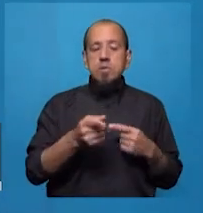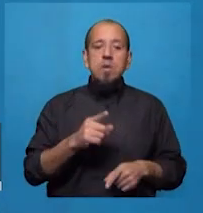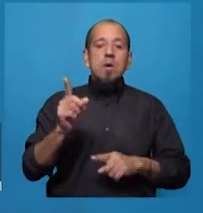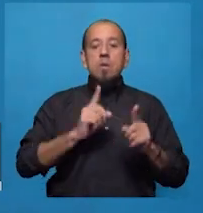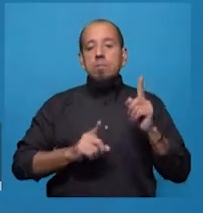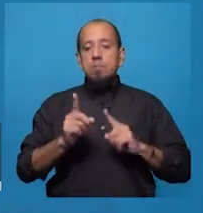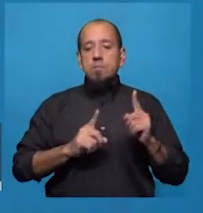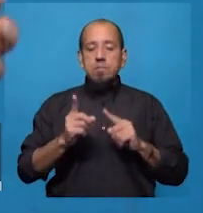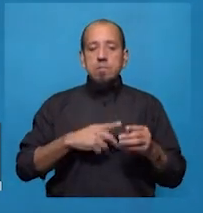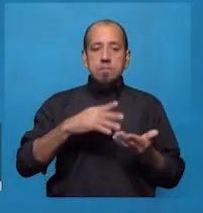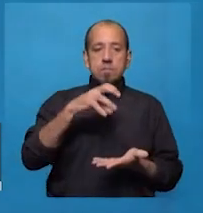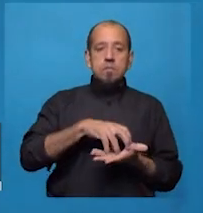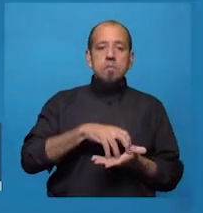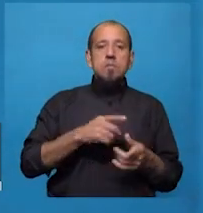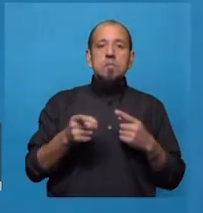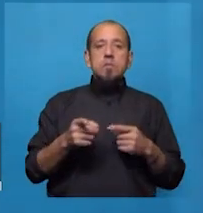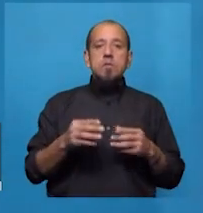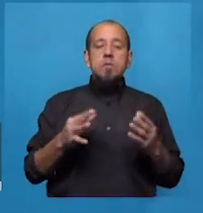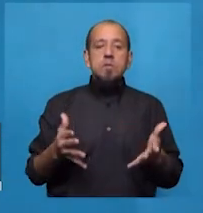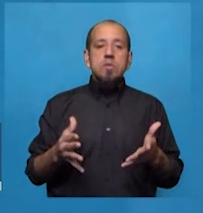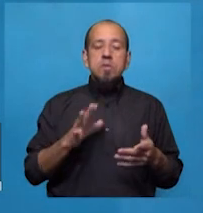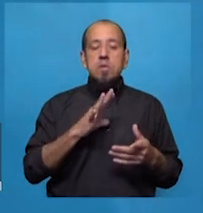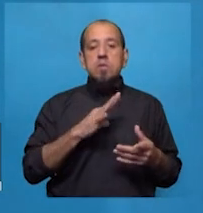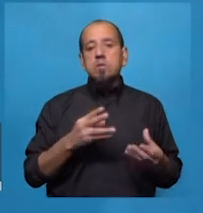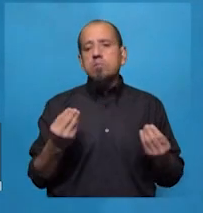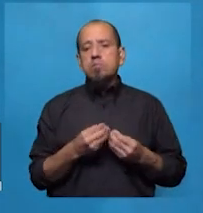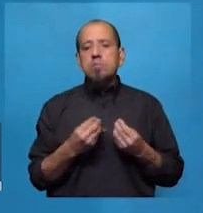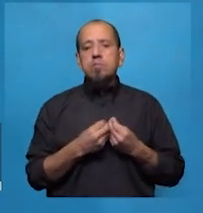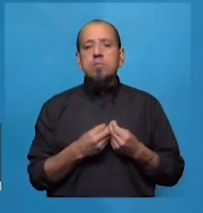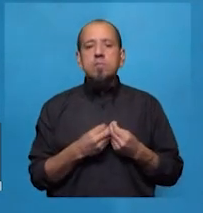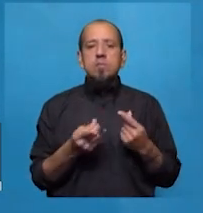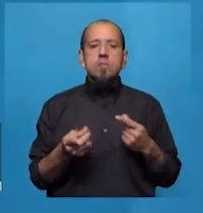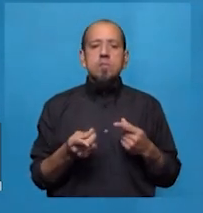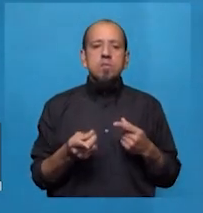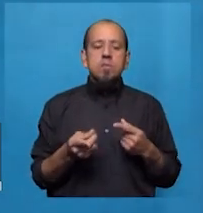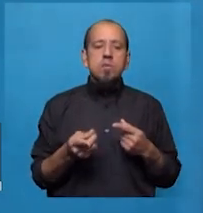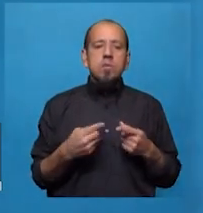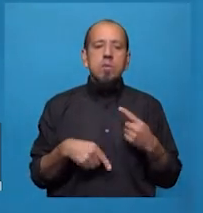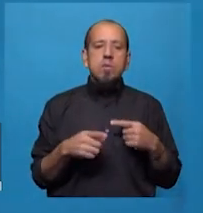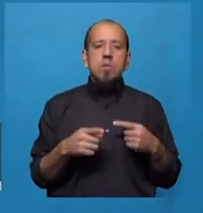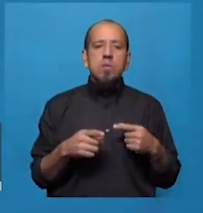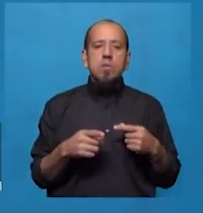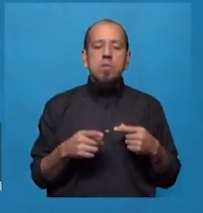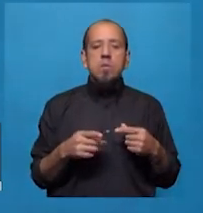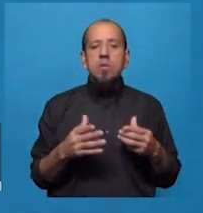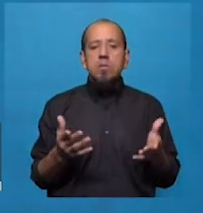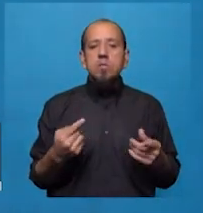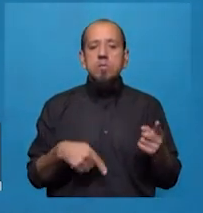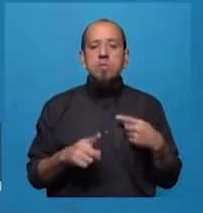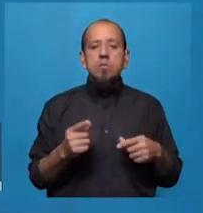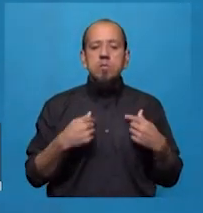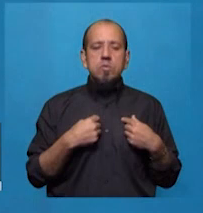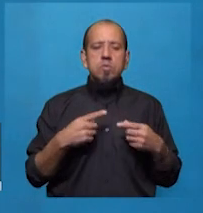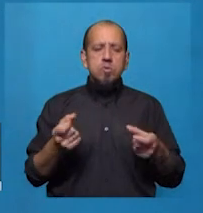algunos módulos para ampliar la capacidad que está desbordada en muchos en muchos establecimientos pero nosotros